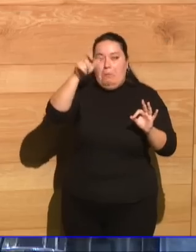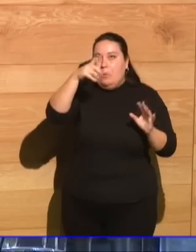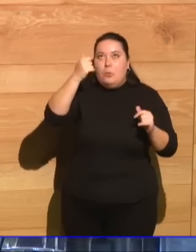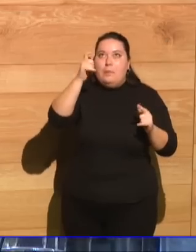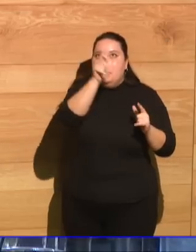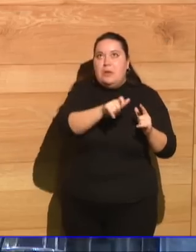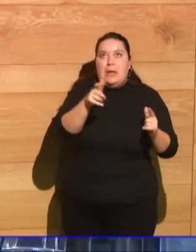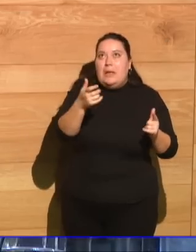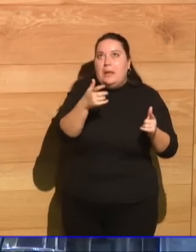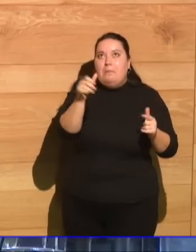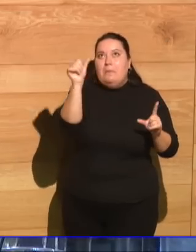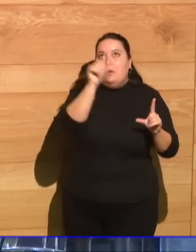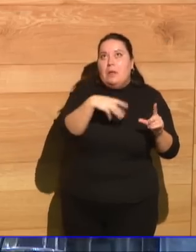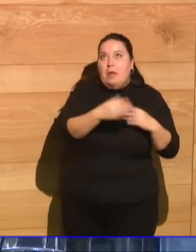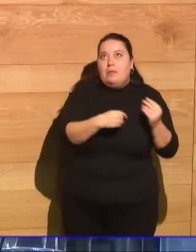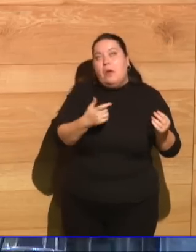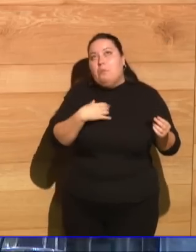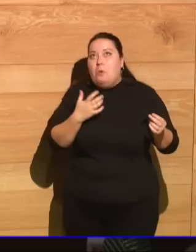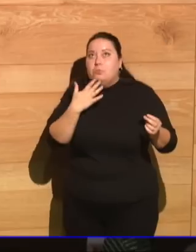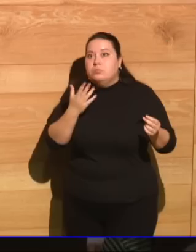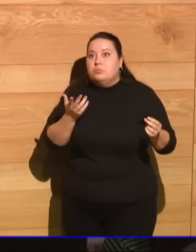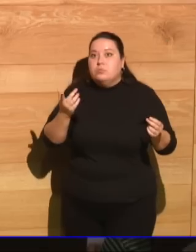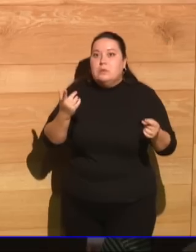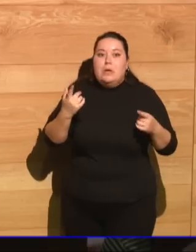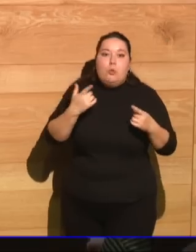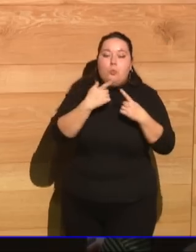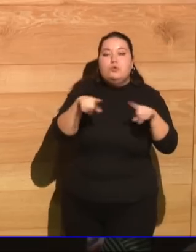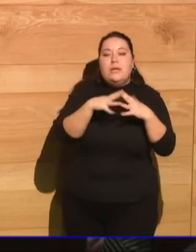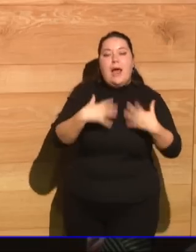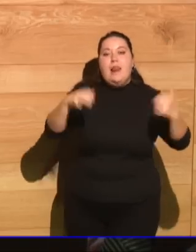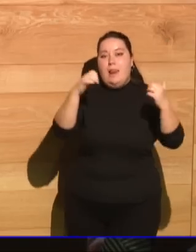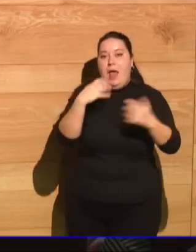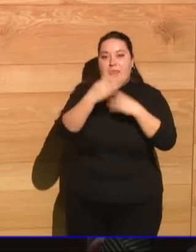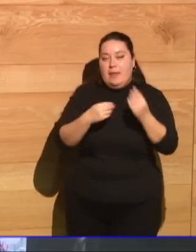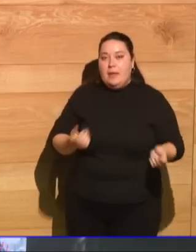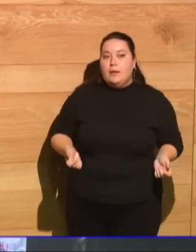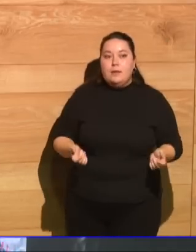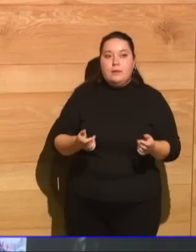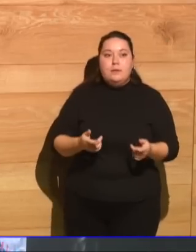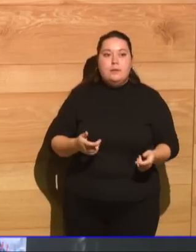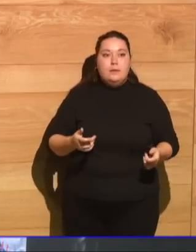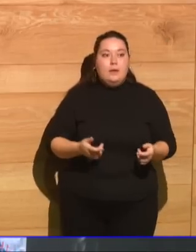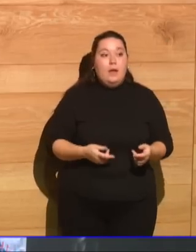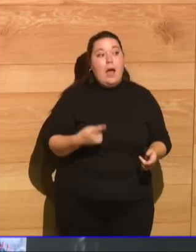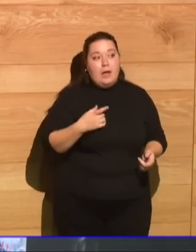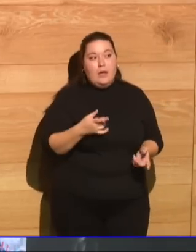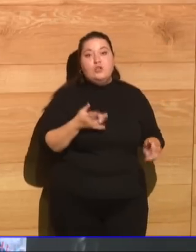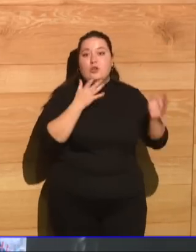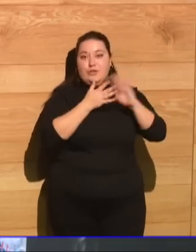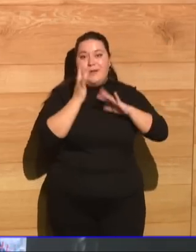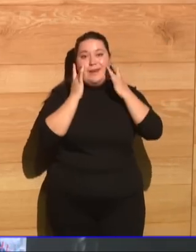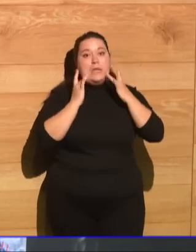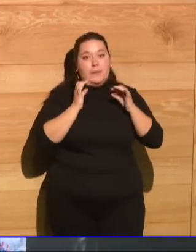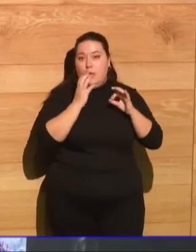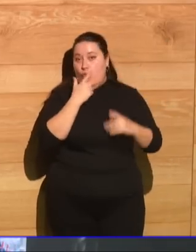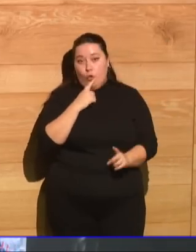hacía películas, que era un artesano, que de vez en cuando le caía algún musical y lo hacía. O sea, eso es lo que significa literalmente no conocerlo, Eso ¿no? es.